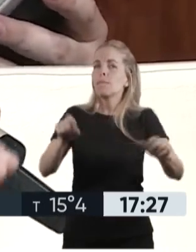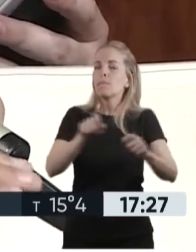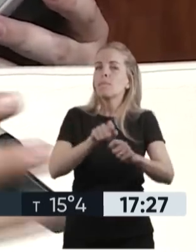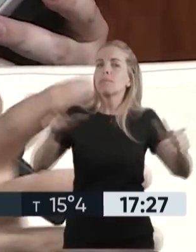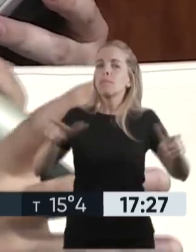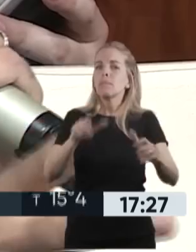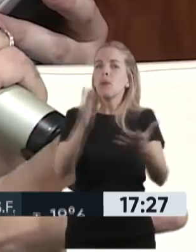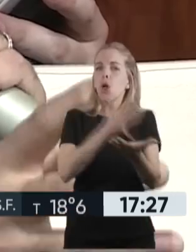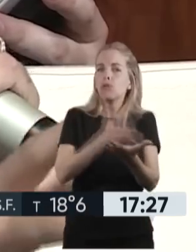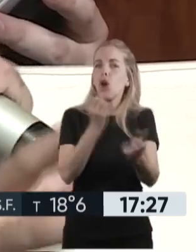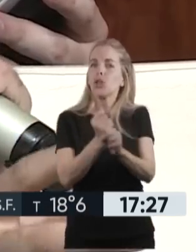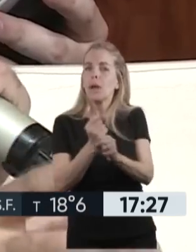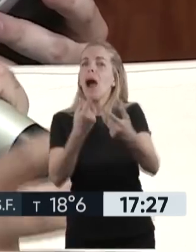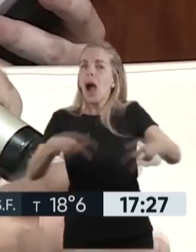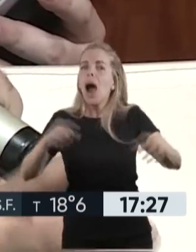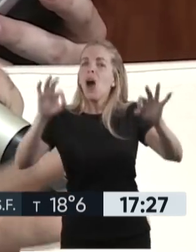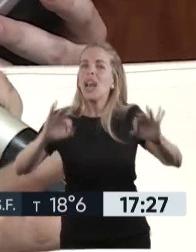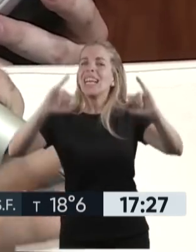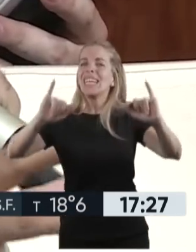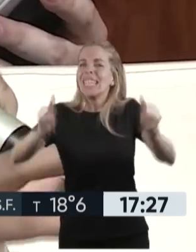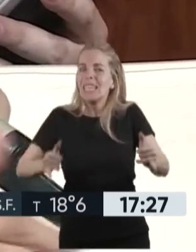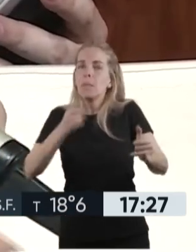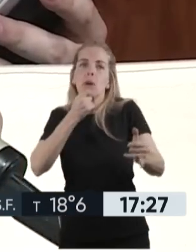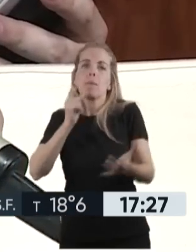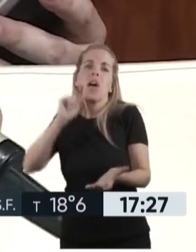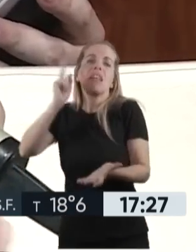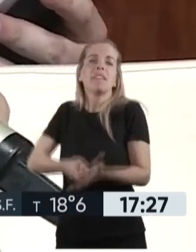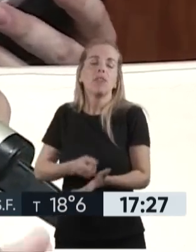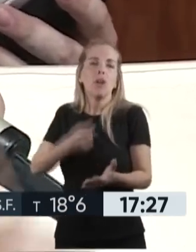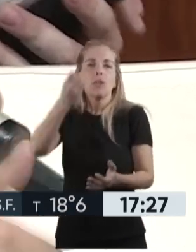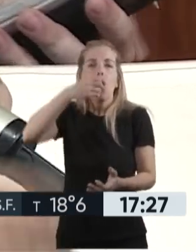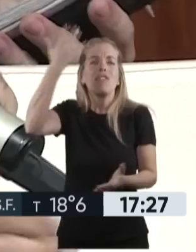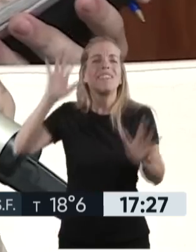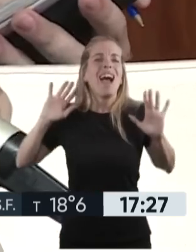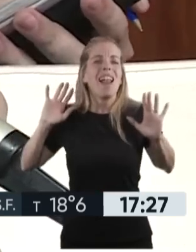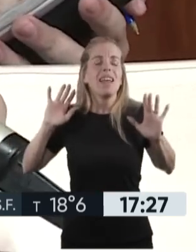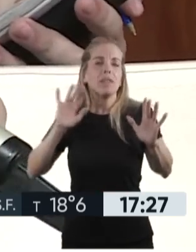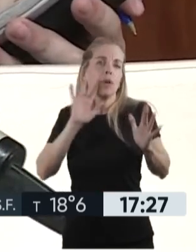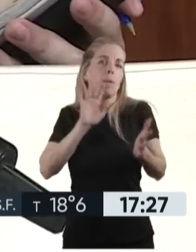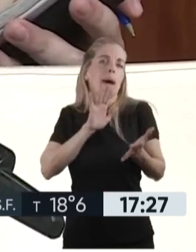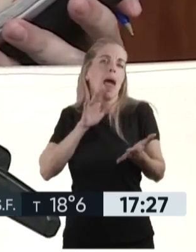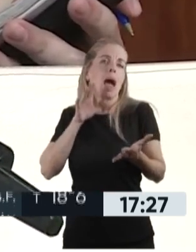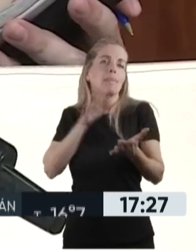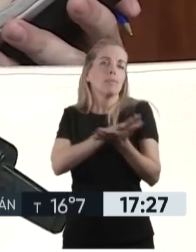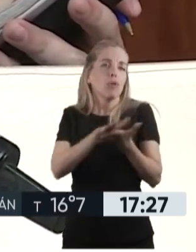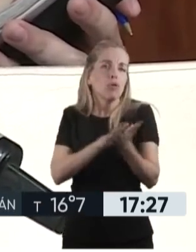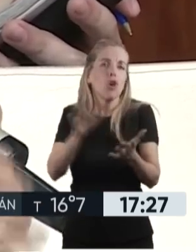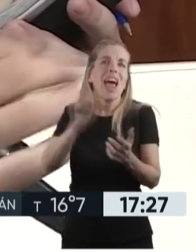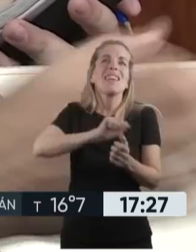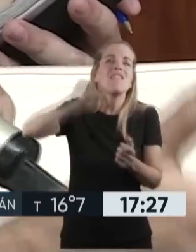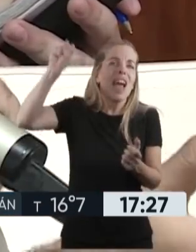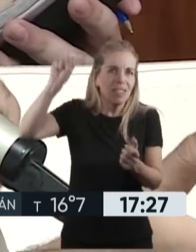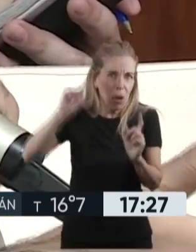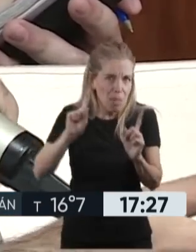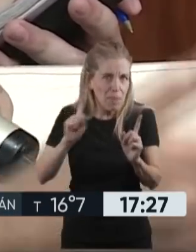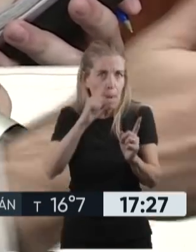licúen, ¿qué puede darnos oficialmente, ¿no?, de medidas que se vayan a tomar a corto plazo para esta guerra contra la inflación, como había anunciado antes el presidente? Que